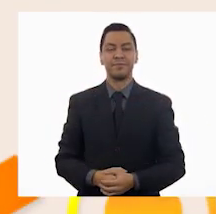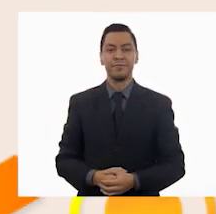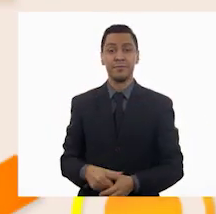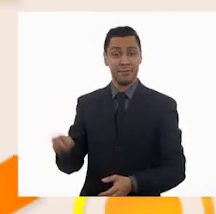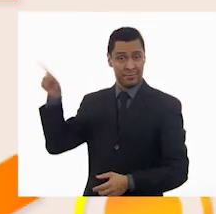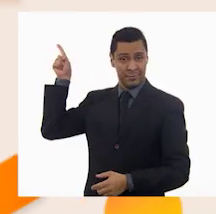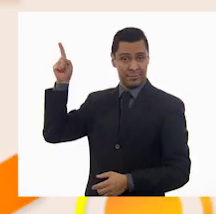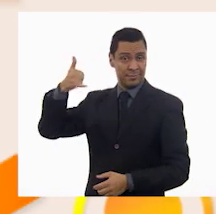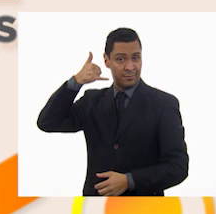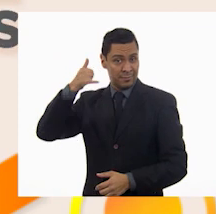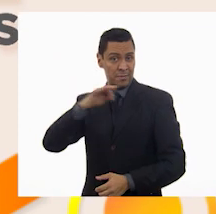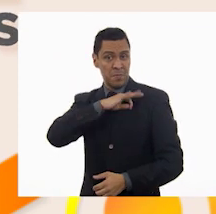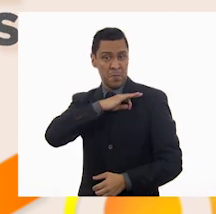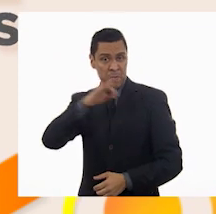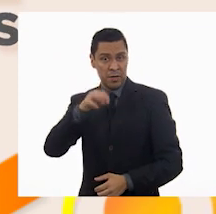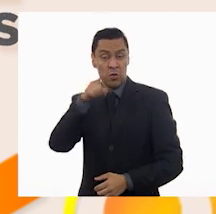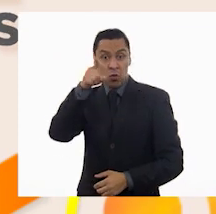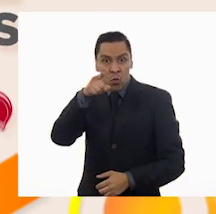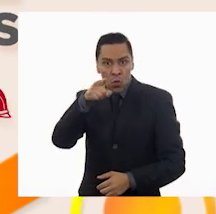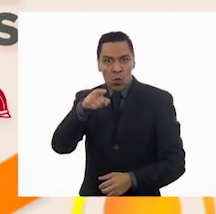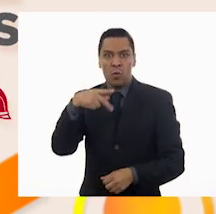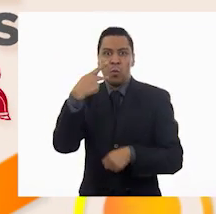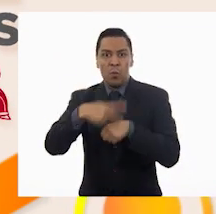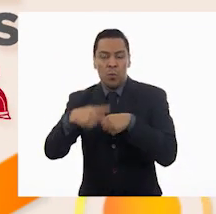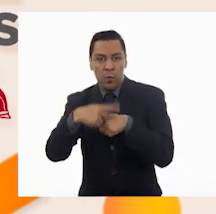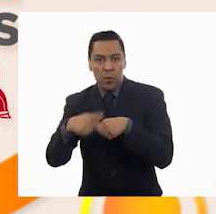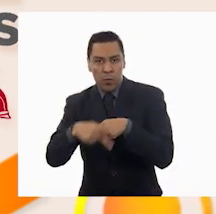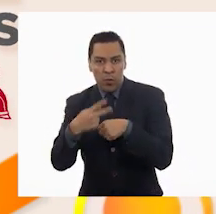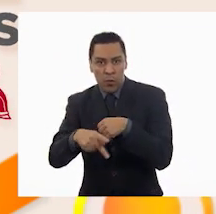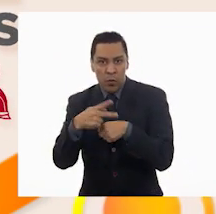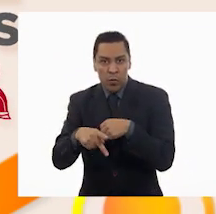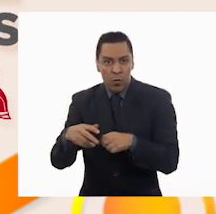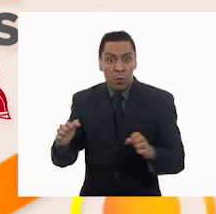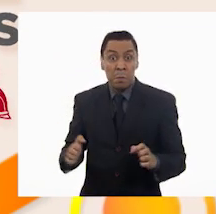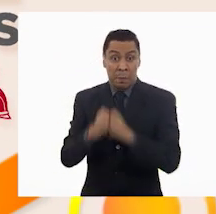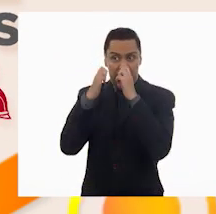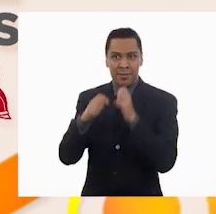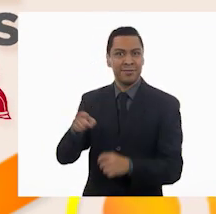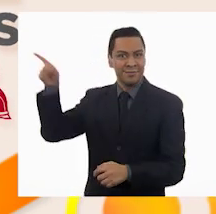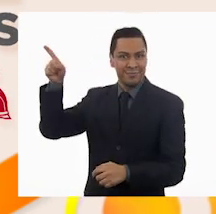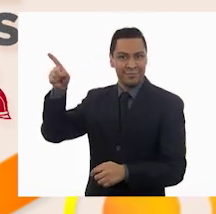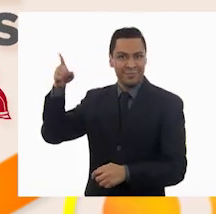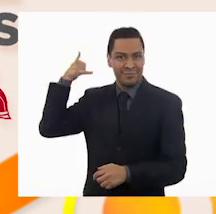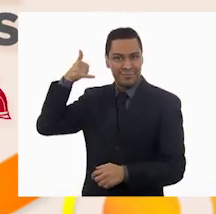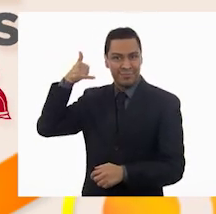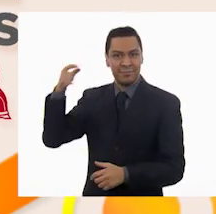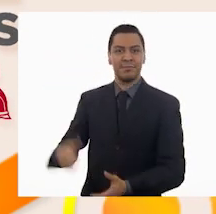número puedes llamar cuando tú o alguien cerca de ti tenga una emergencia.